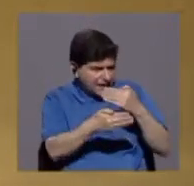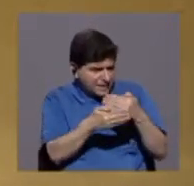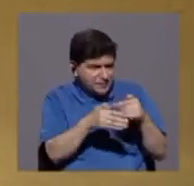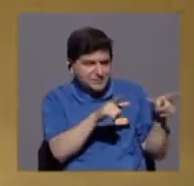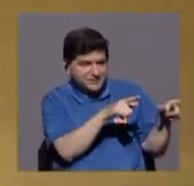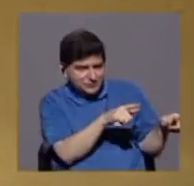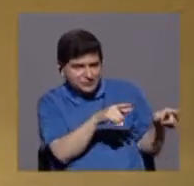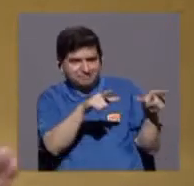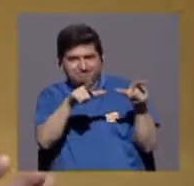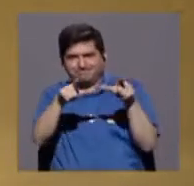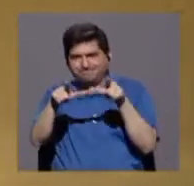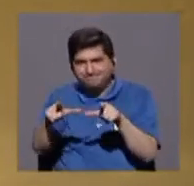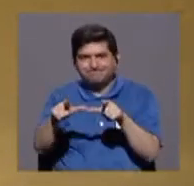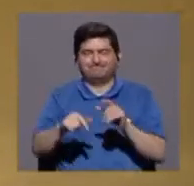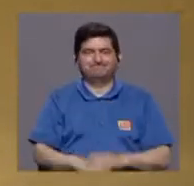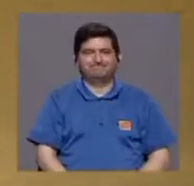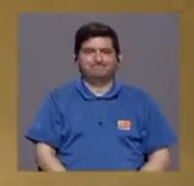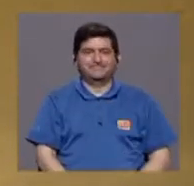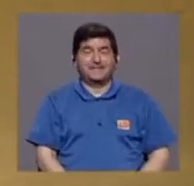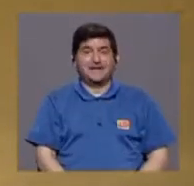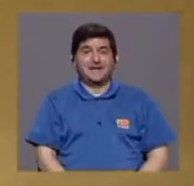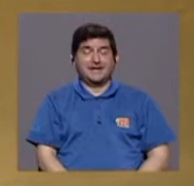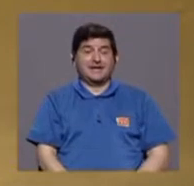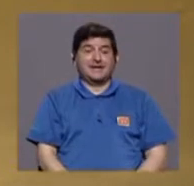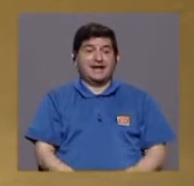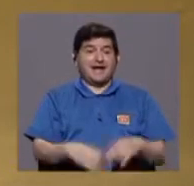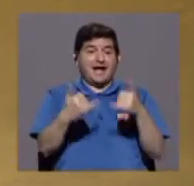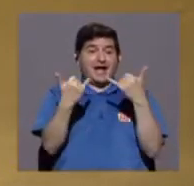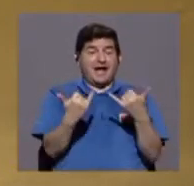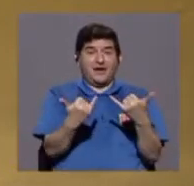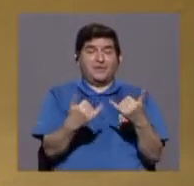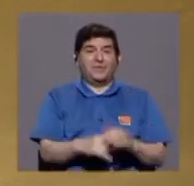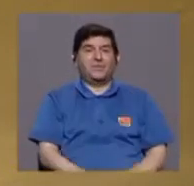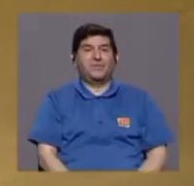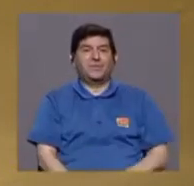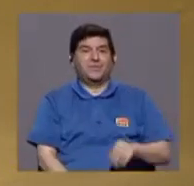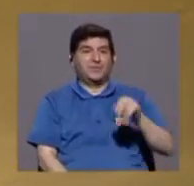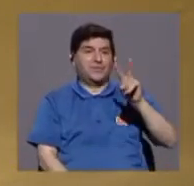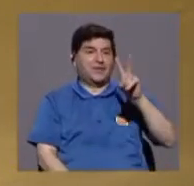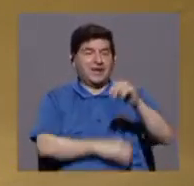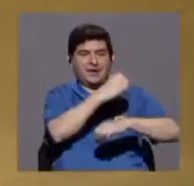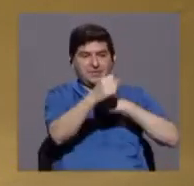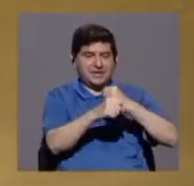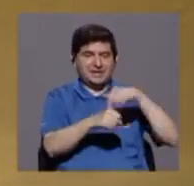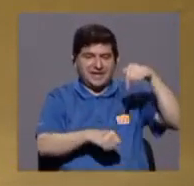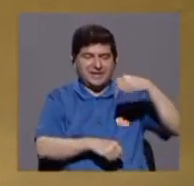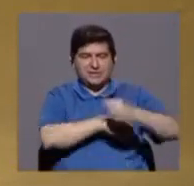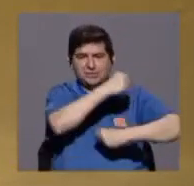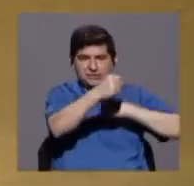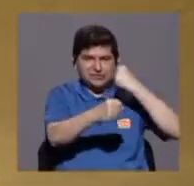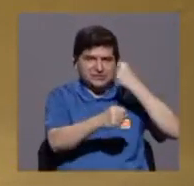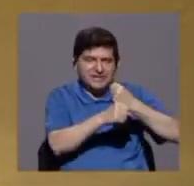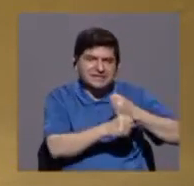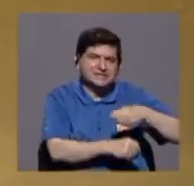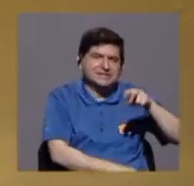preparado. De alguna forma le quedan 20 años al siglo XX